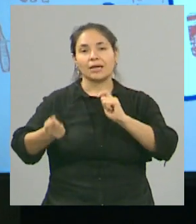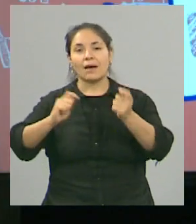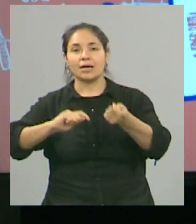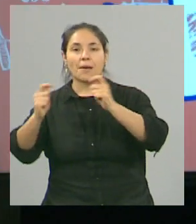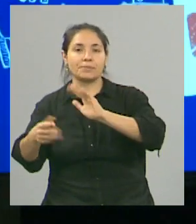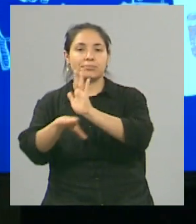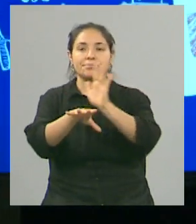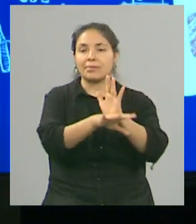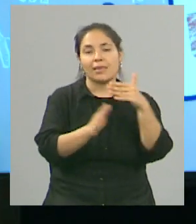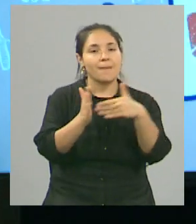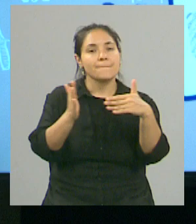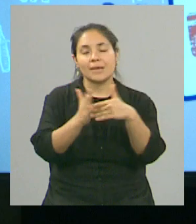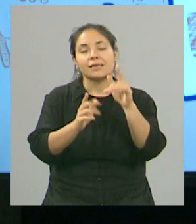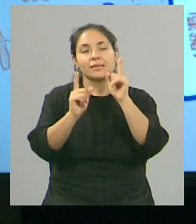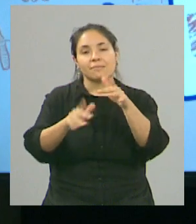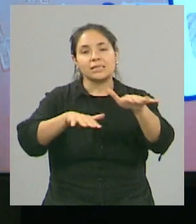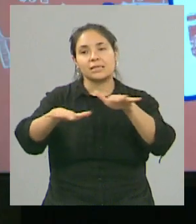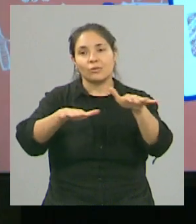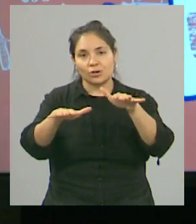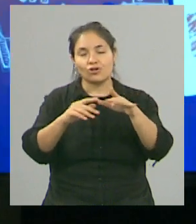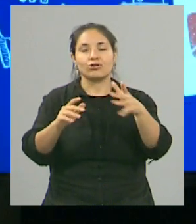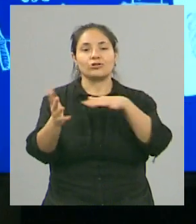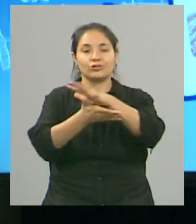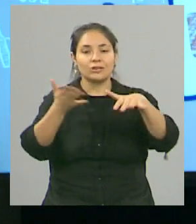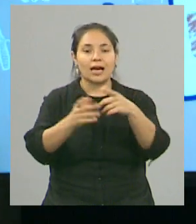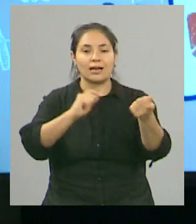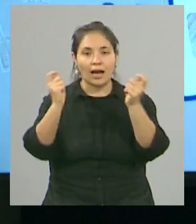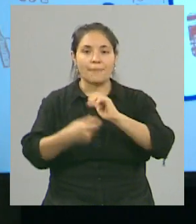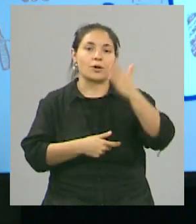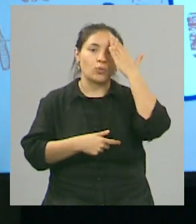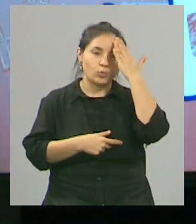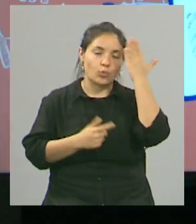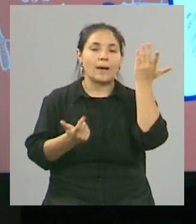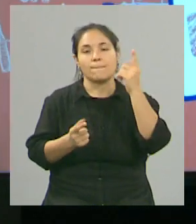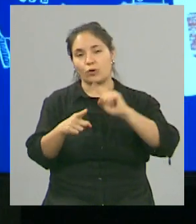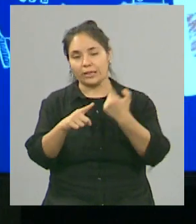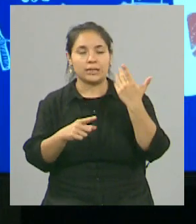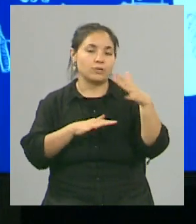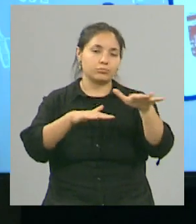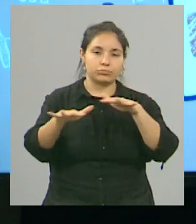siempre va en relación a los cambios sociales, culturales, políticos.